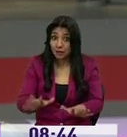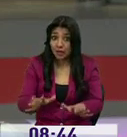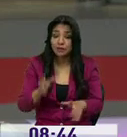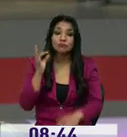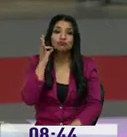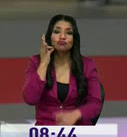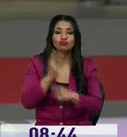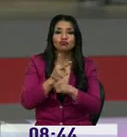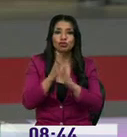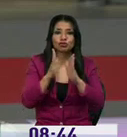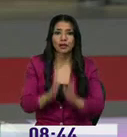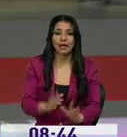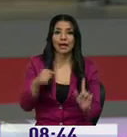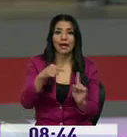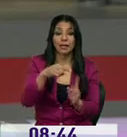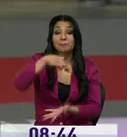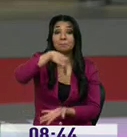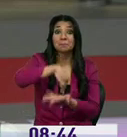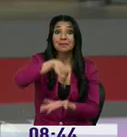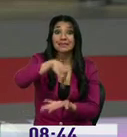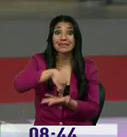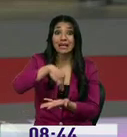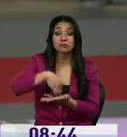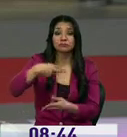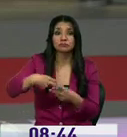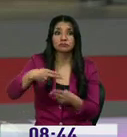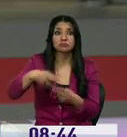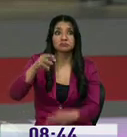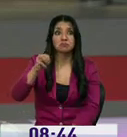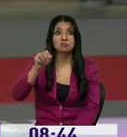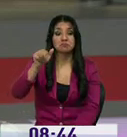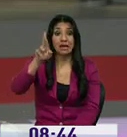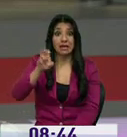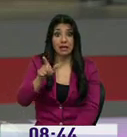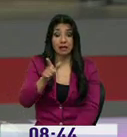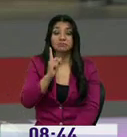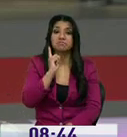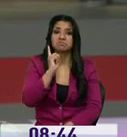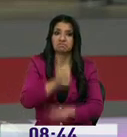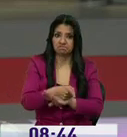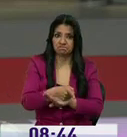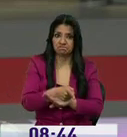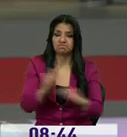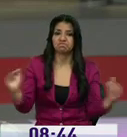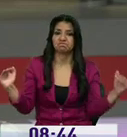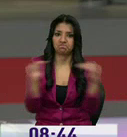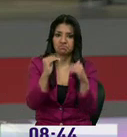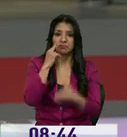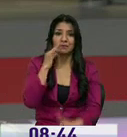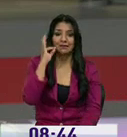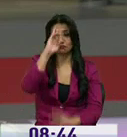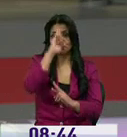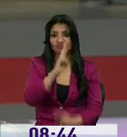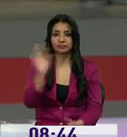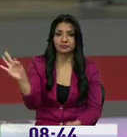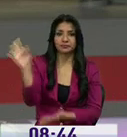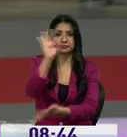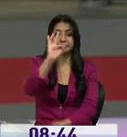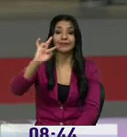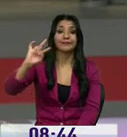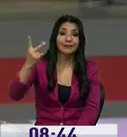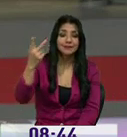concejal de Mejía, Mayra Tacipanta, y dispuso que por paridad de género sea designada como